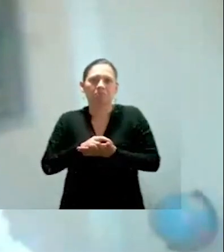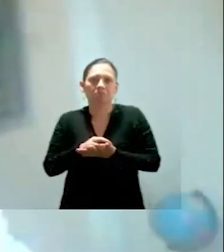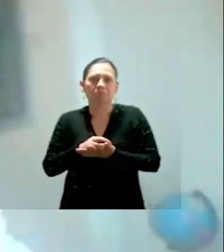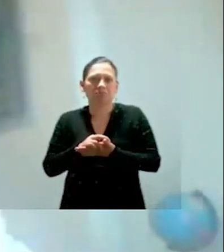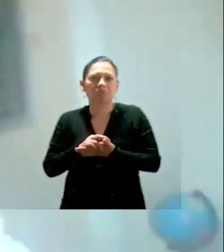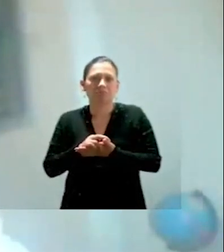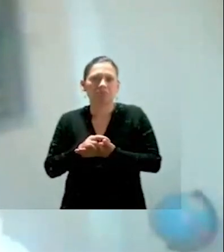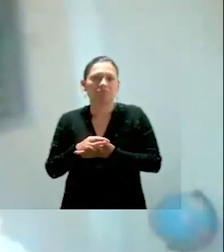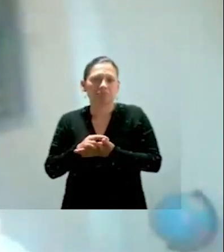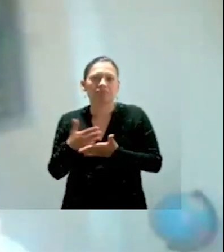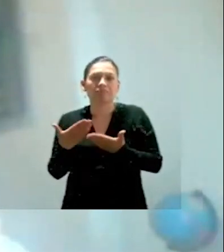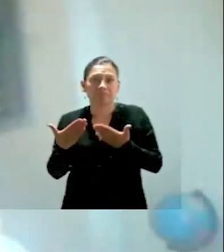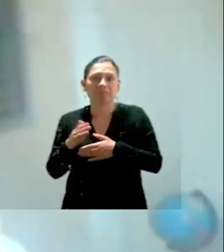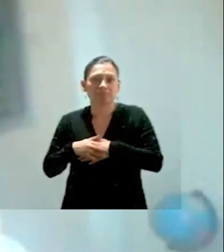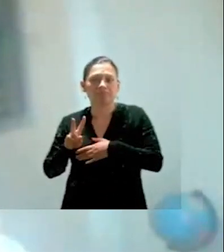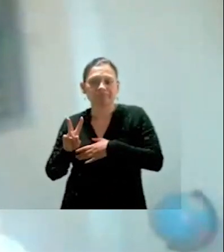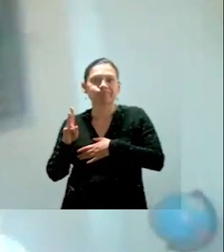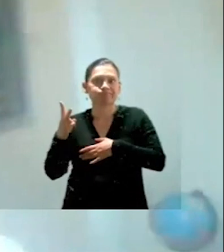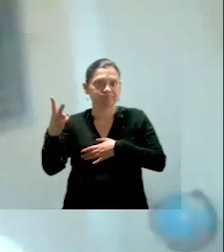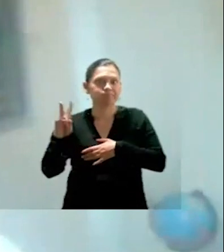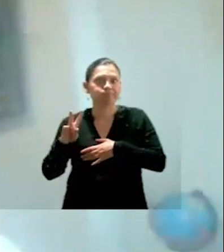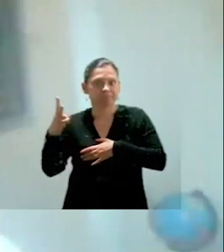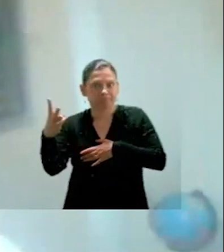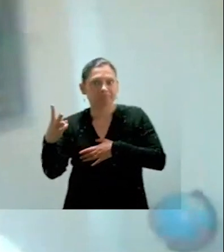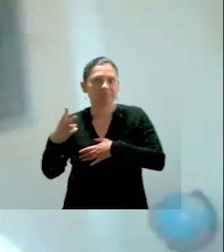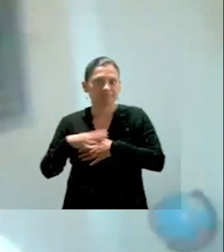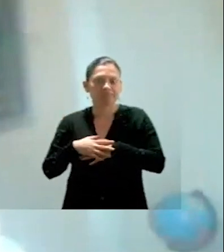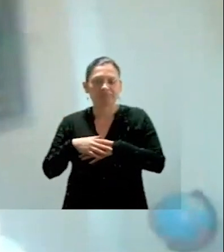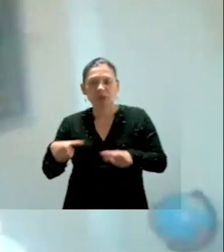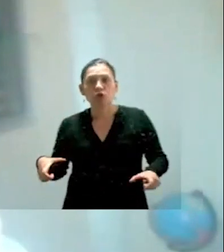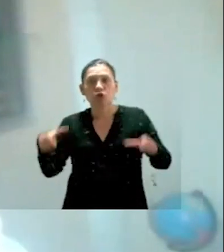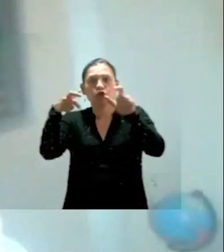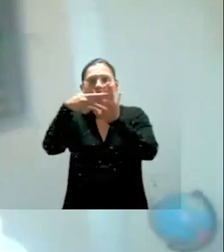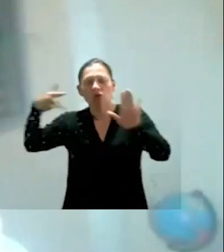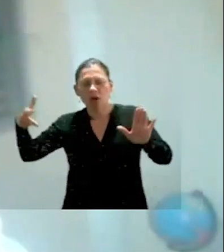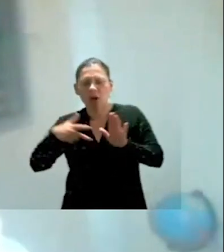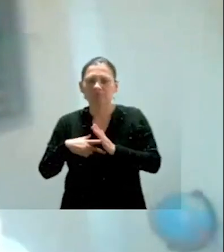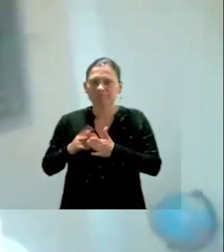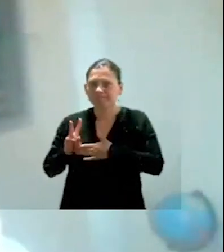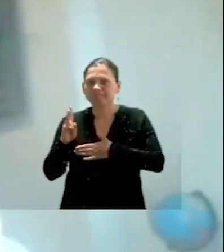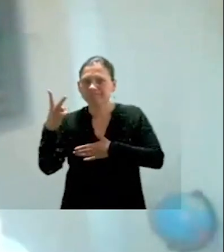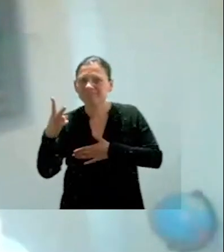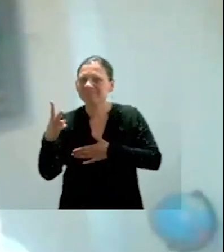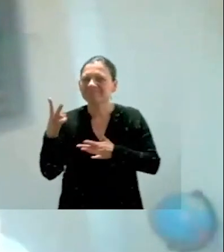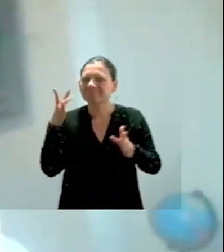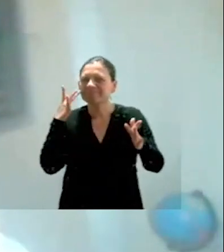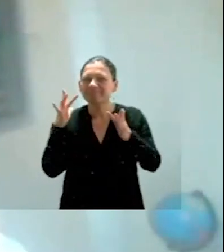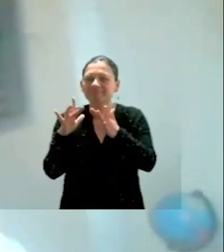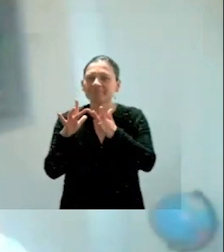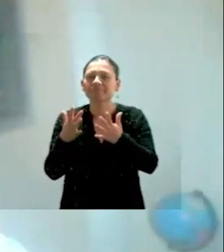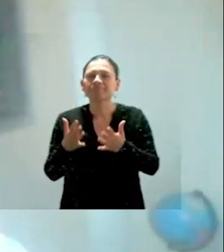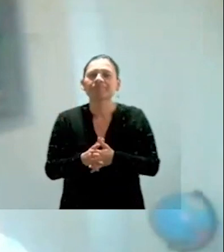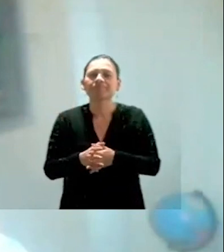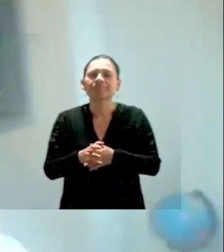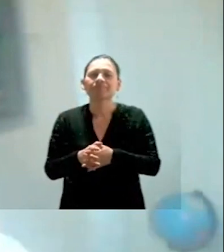de construcción de reglas y subreglas, porque así es como se construye la jurisprudencia de